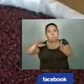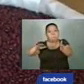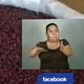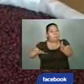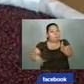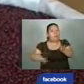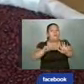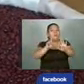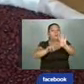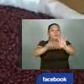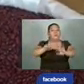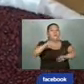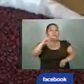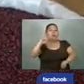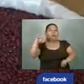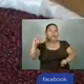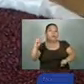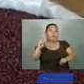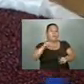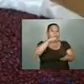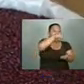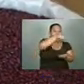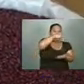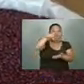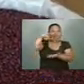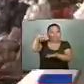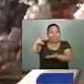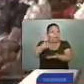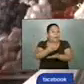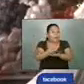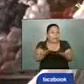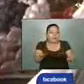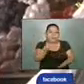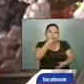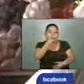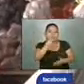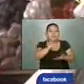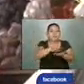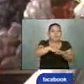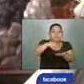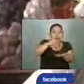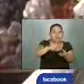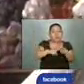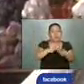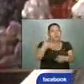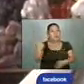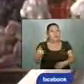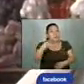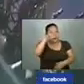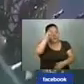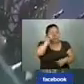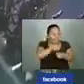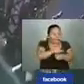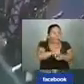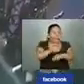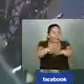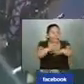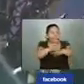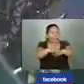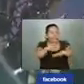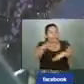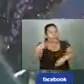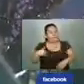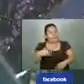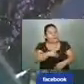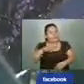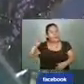déficit de 6 millones de quintales, entre todos los granos básicos, por lo que productores continúan haciendo un llamado al Estado y